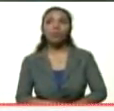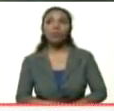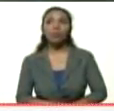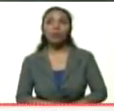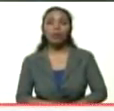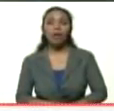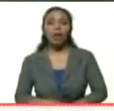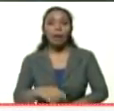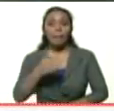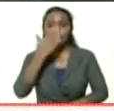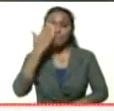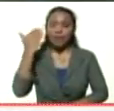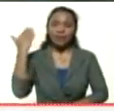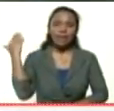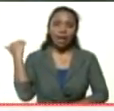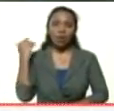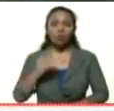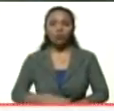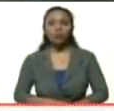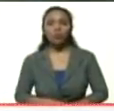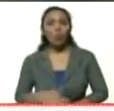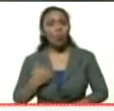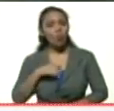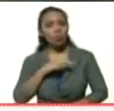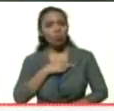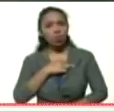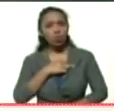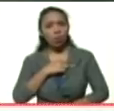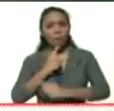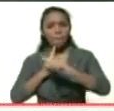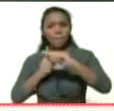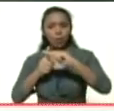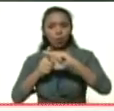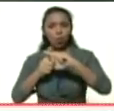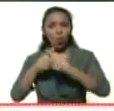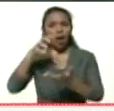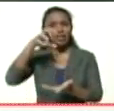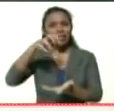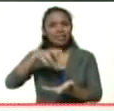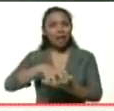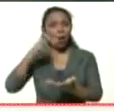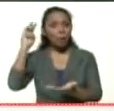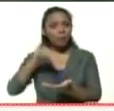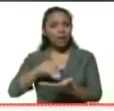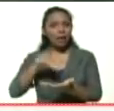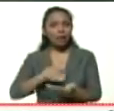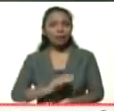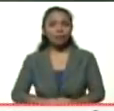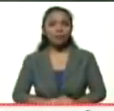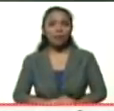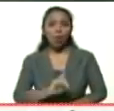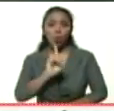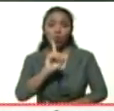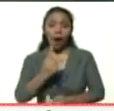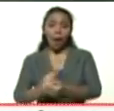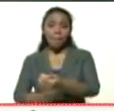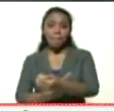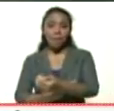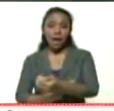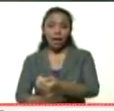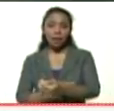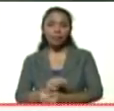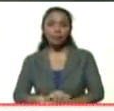días pasados, nosotros diagnosticamos en el estado Miranda a una hermana